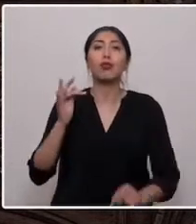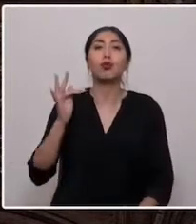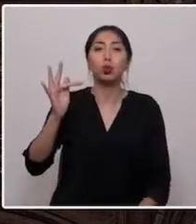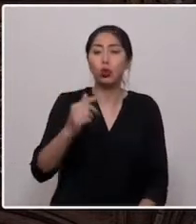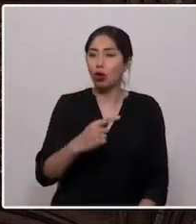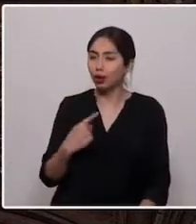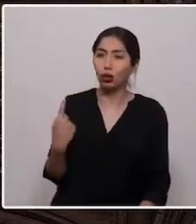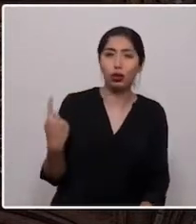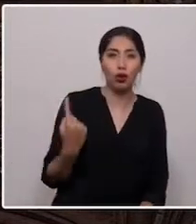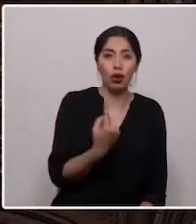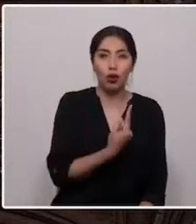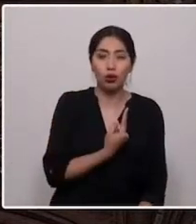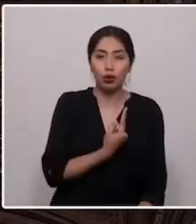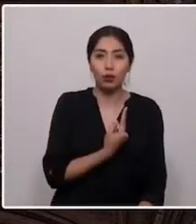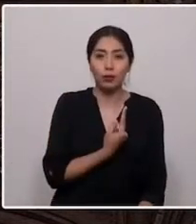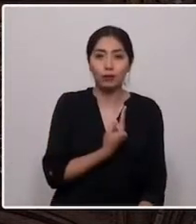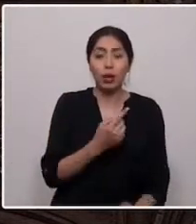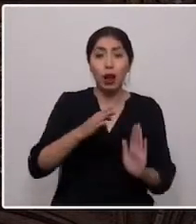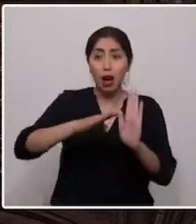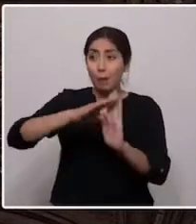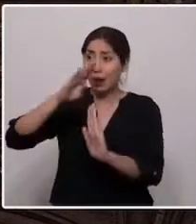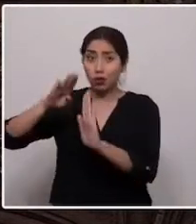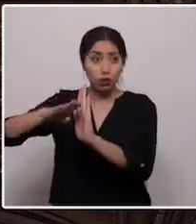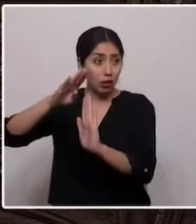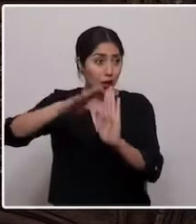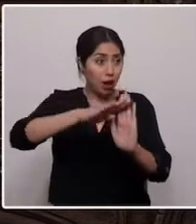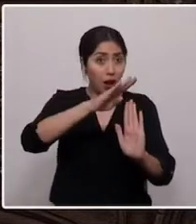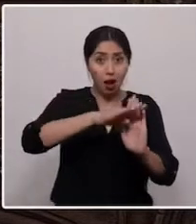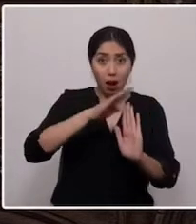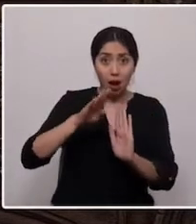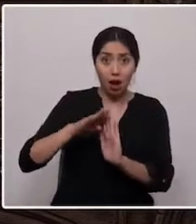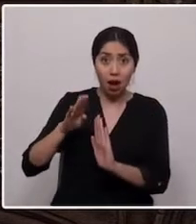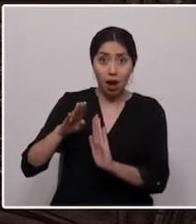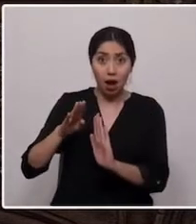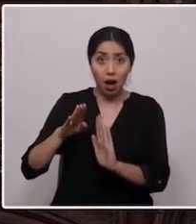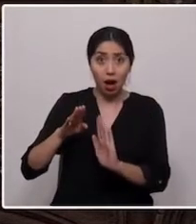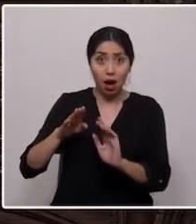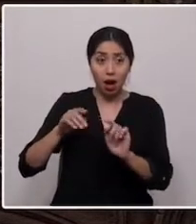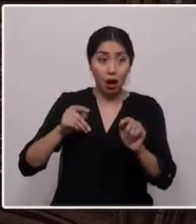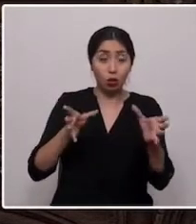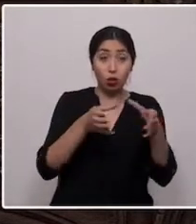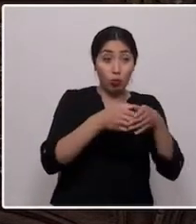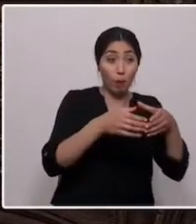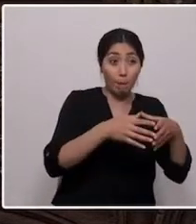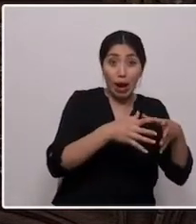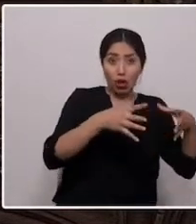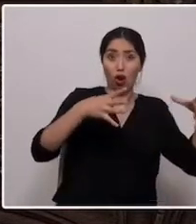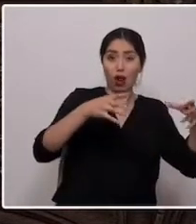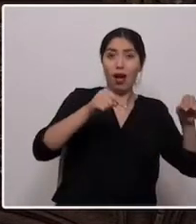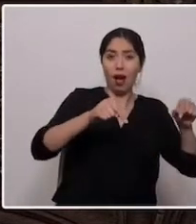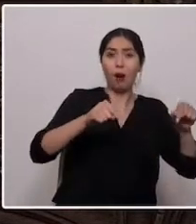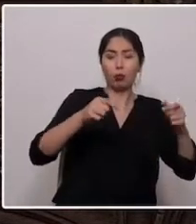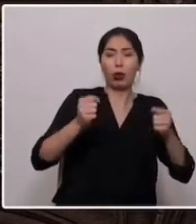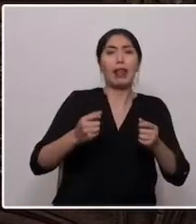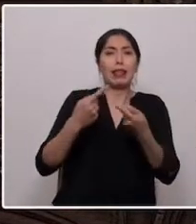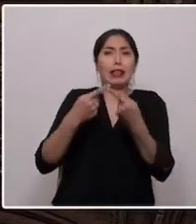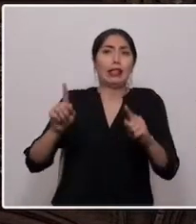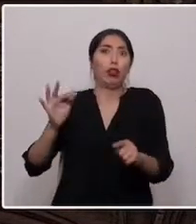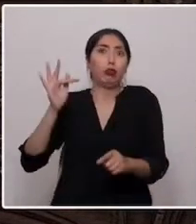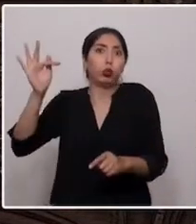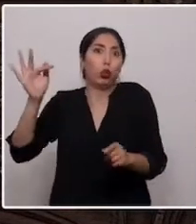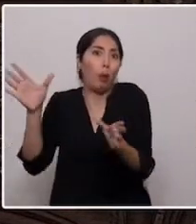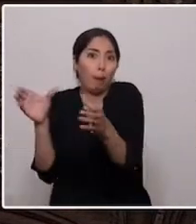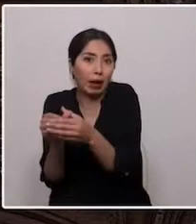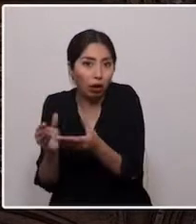todos. Las mayorías de hoy pueden ser muy distintas de las de mañana, así como el contexto puede ser diferente y